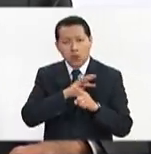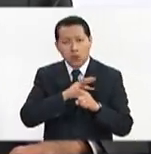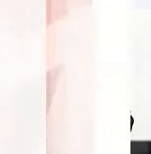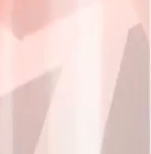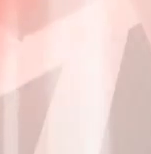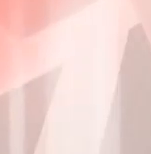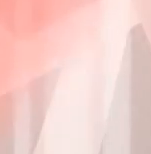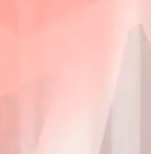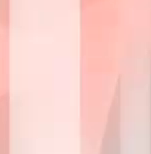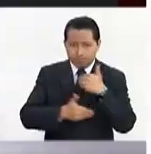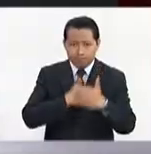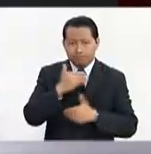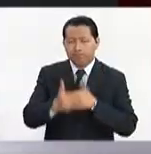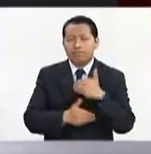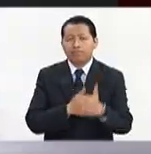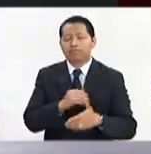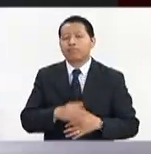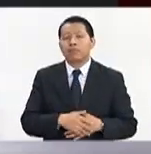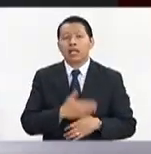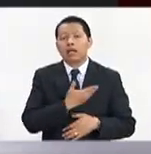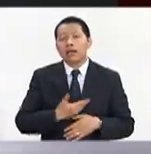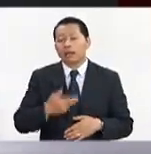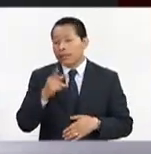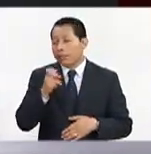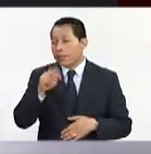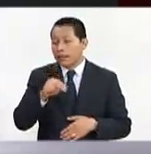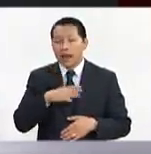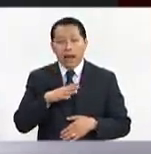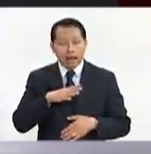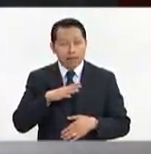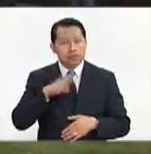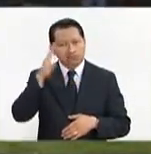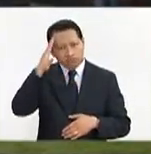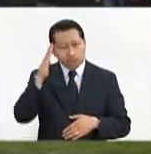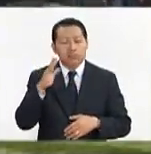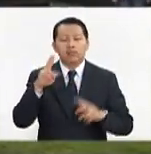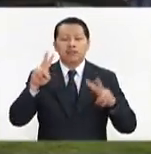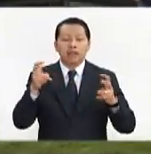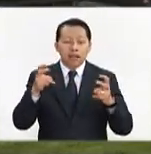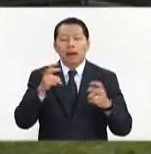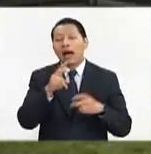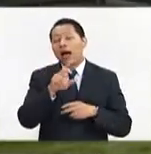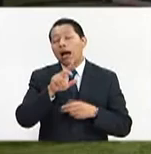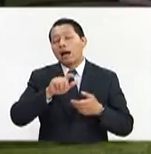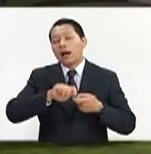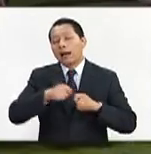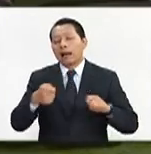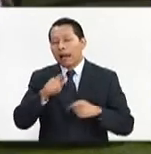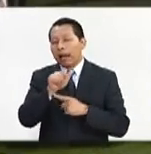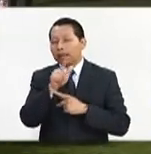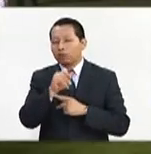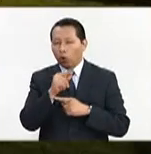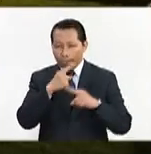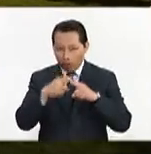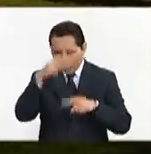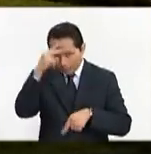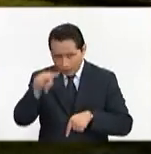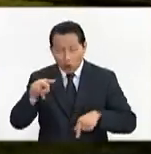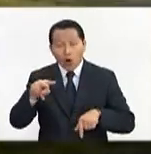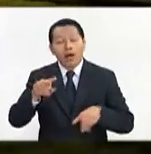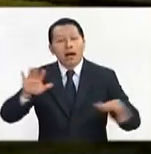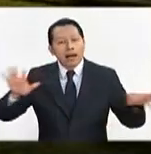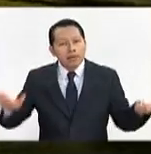delante. El presidente Enrique Peña Nieto encabezó el evento Lazo por México, iniciativa que busca difundir esto que es